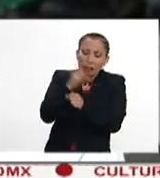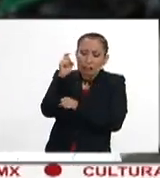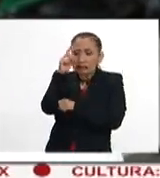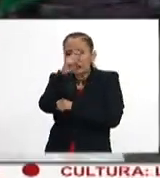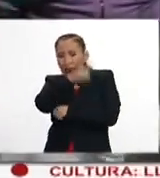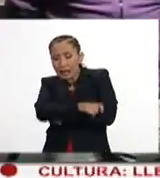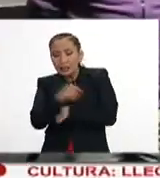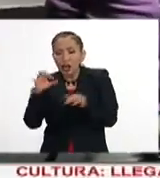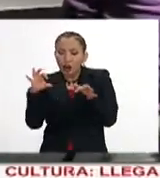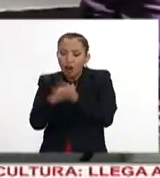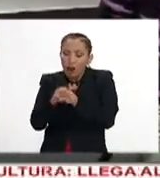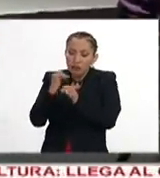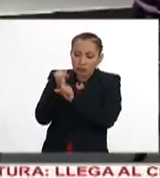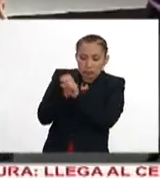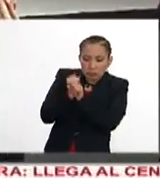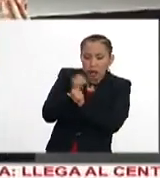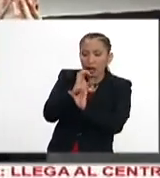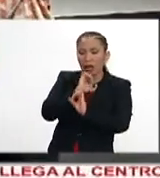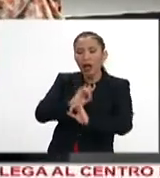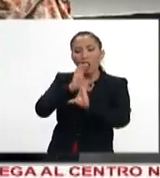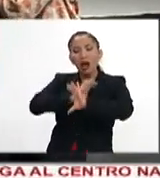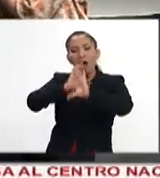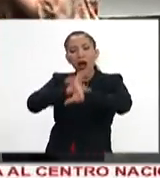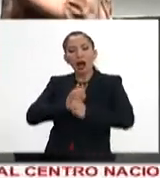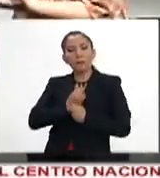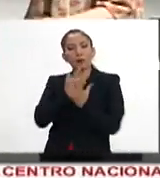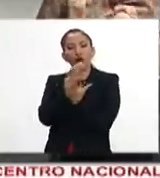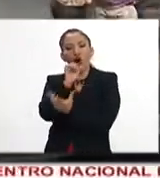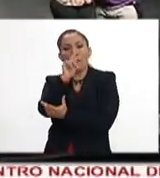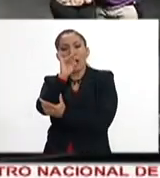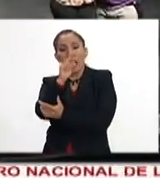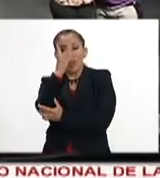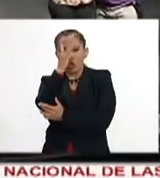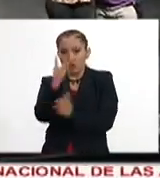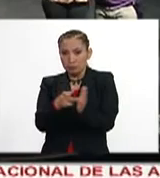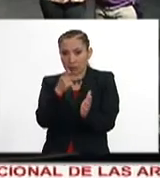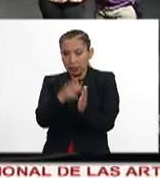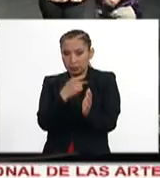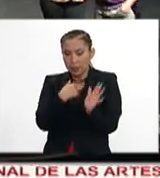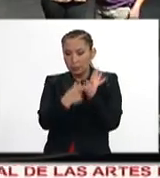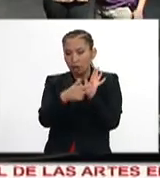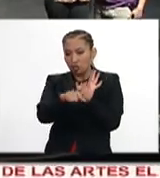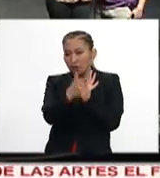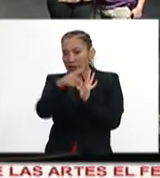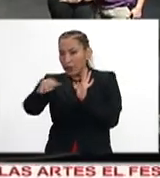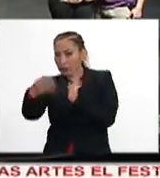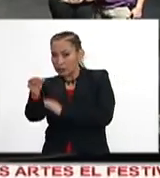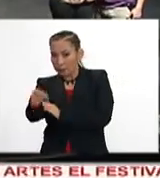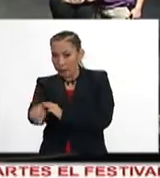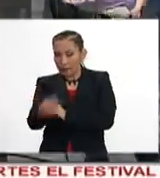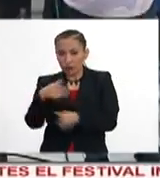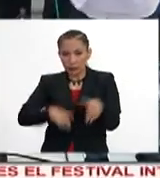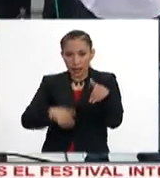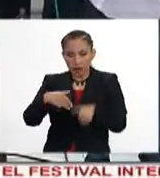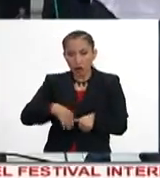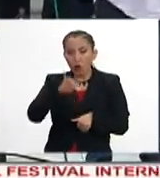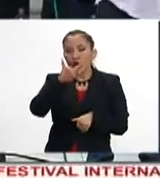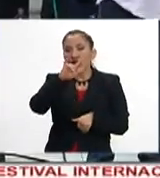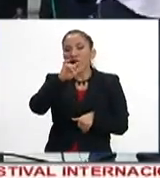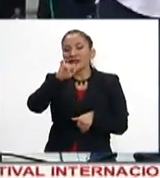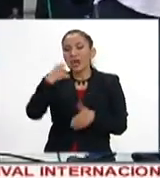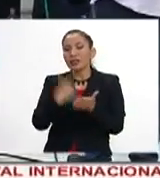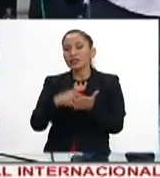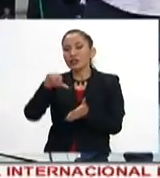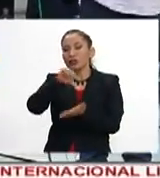colaboración con el Estudio de Ópera de Bellas Artes, el montaje va a ofrecer 2 funciones el 12 y el 14 de mayo en el Teatro Julio Castillo del